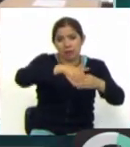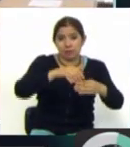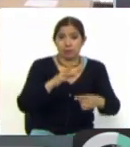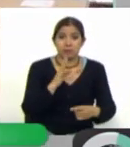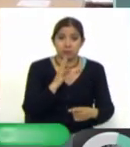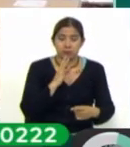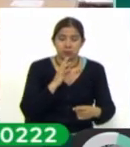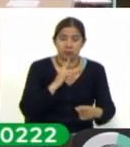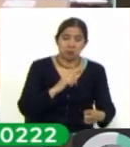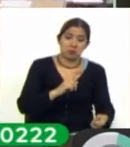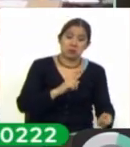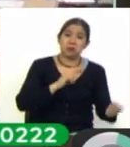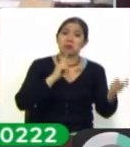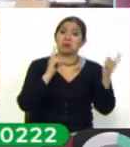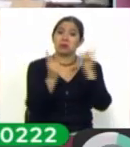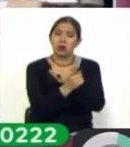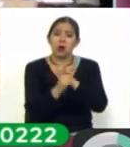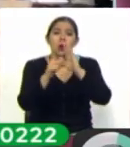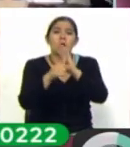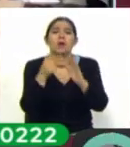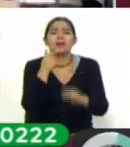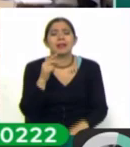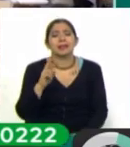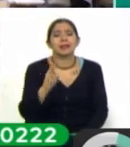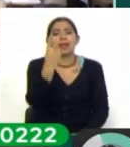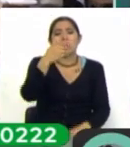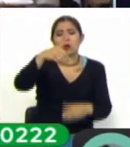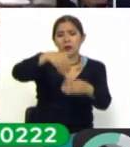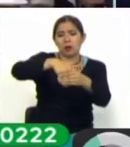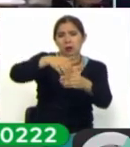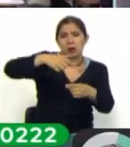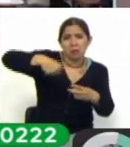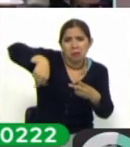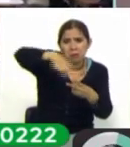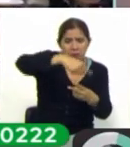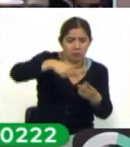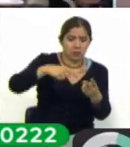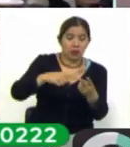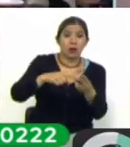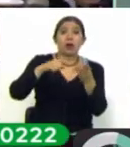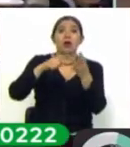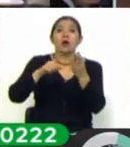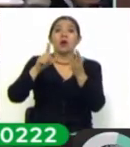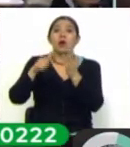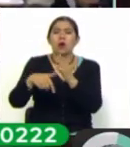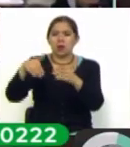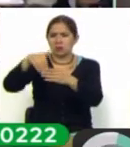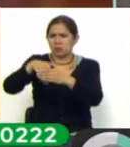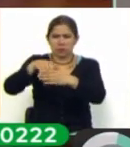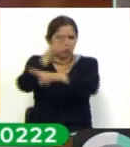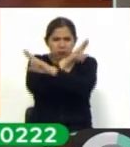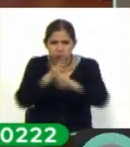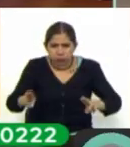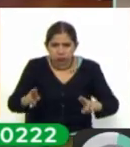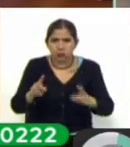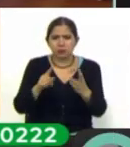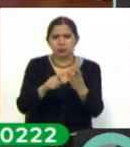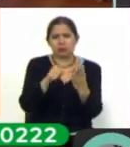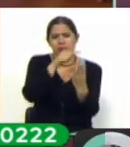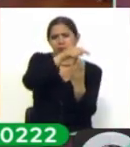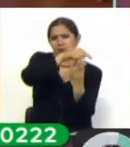posteriormente el pedido de una segunda vuelta electoral, continuado por la anulación de las elecciones generales,